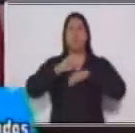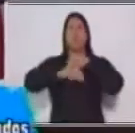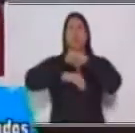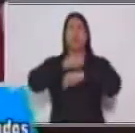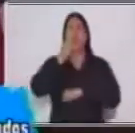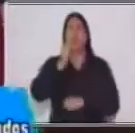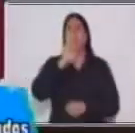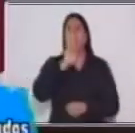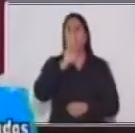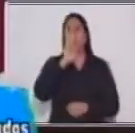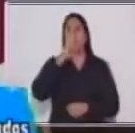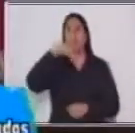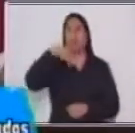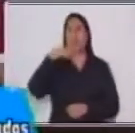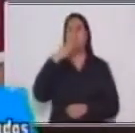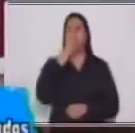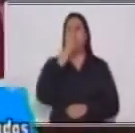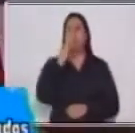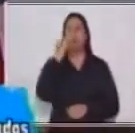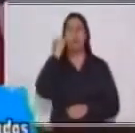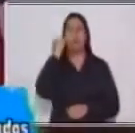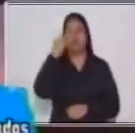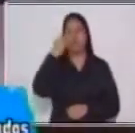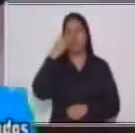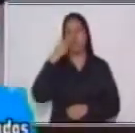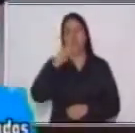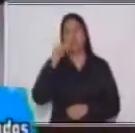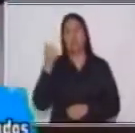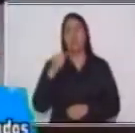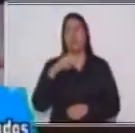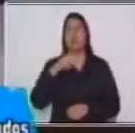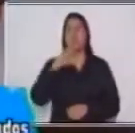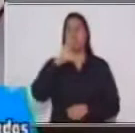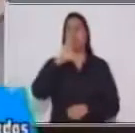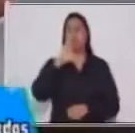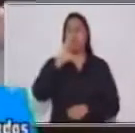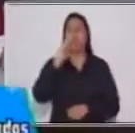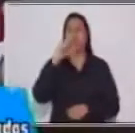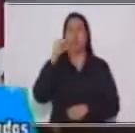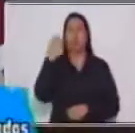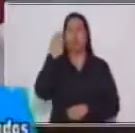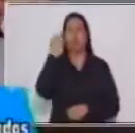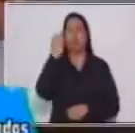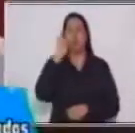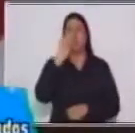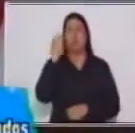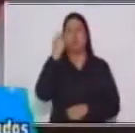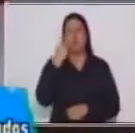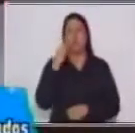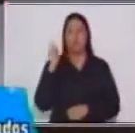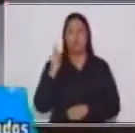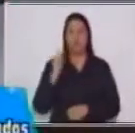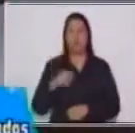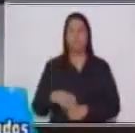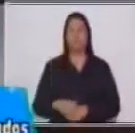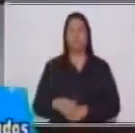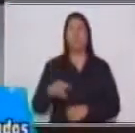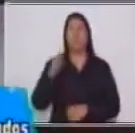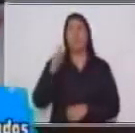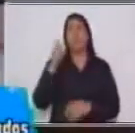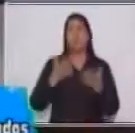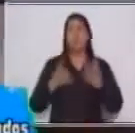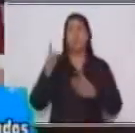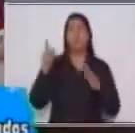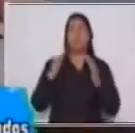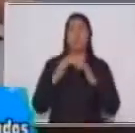de matemática para cuarto primaria. Si en casa hay alguna persona con discapacidad, este tema